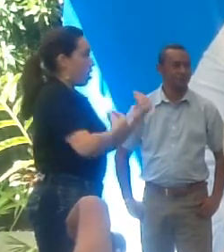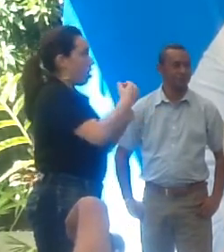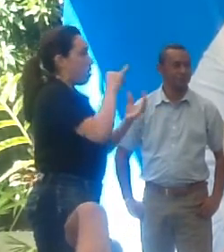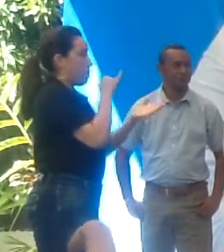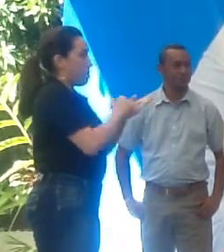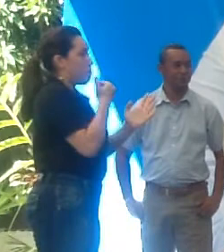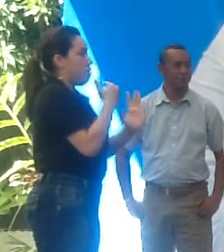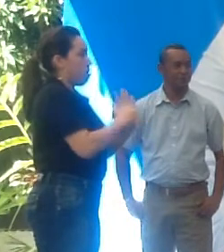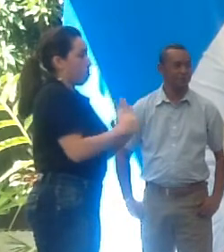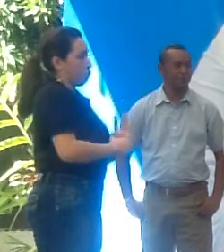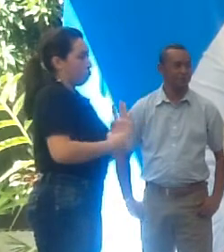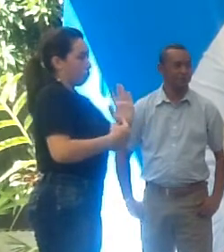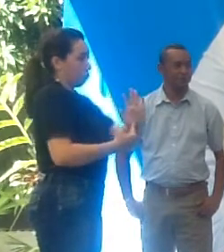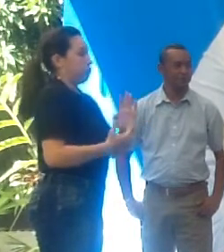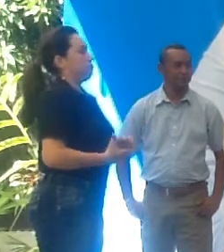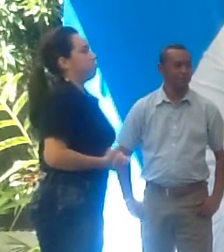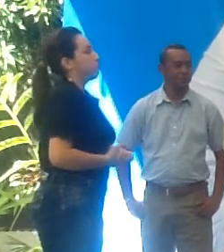lograrlo,